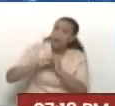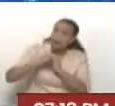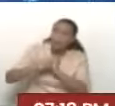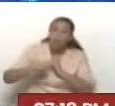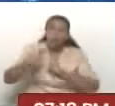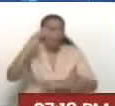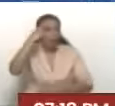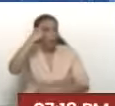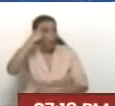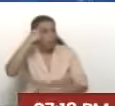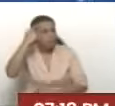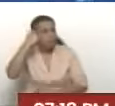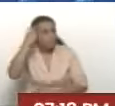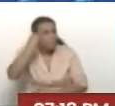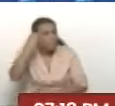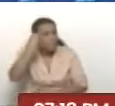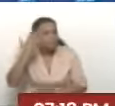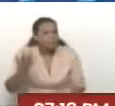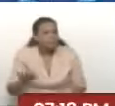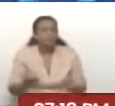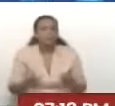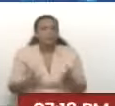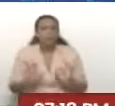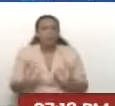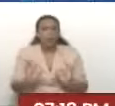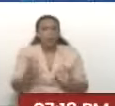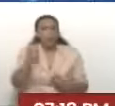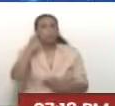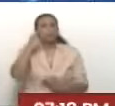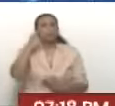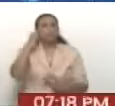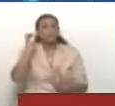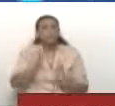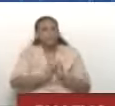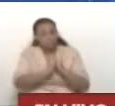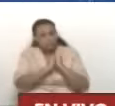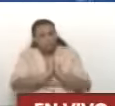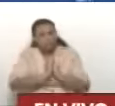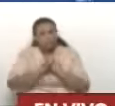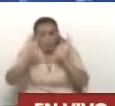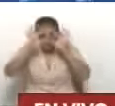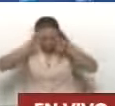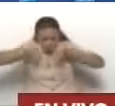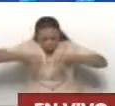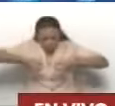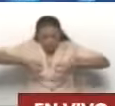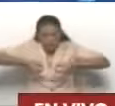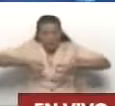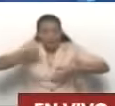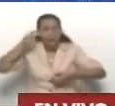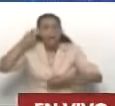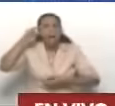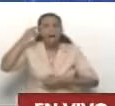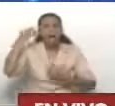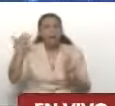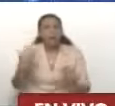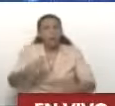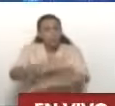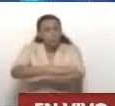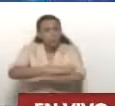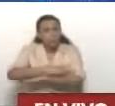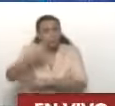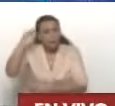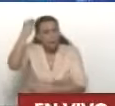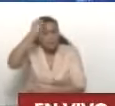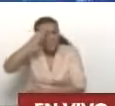la reflexión. Para uno encontrarse y verse en un espejo. Y de la